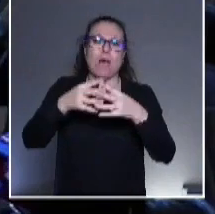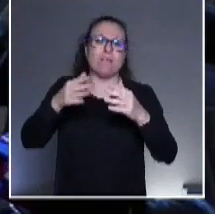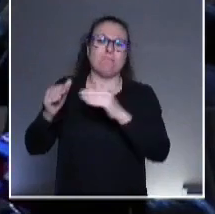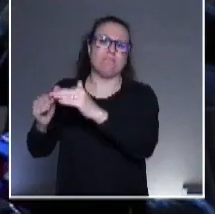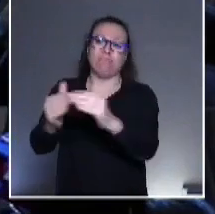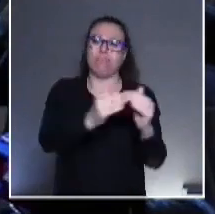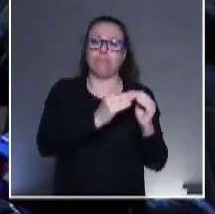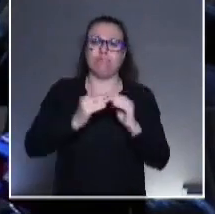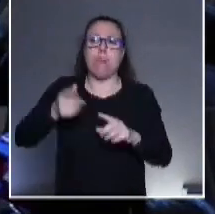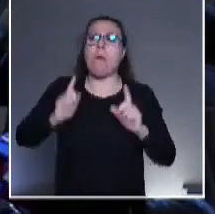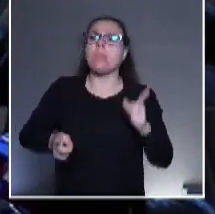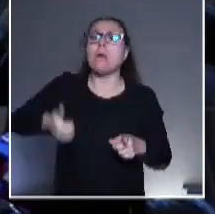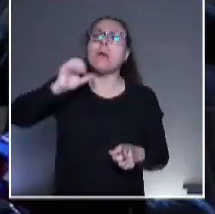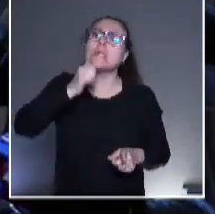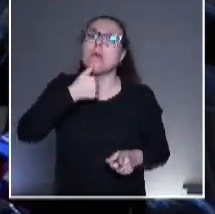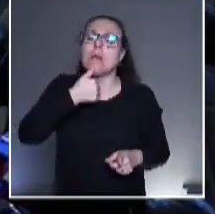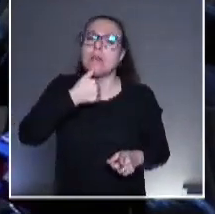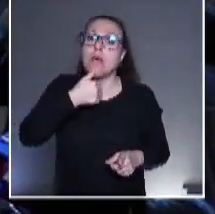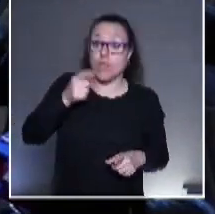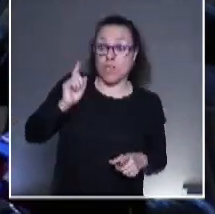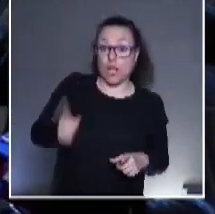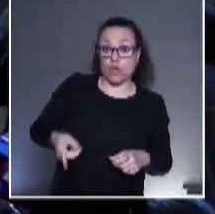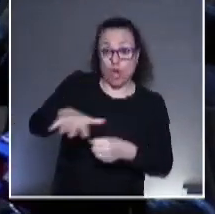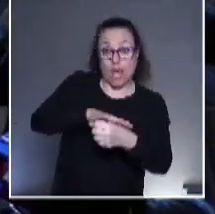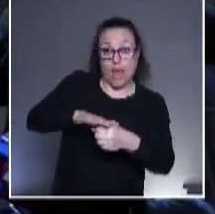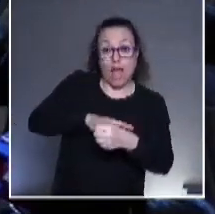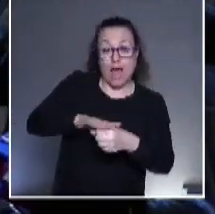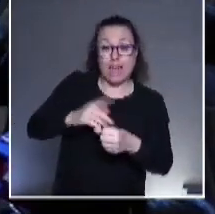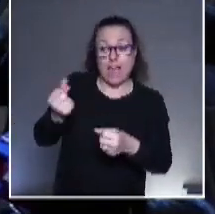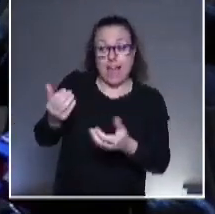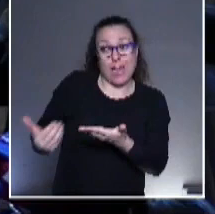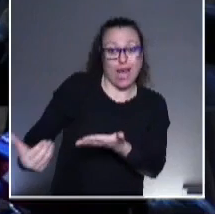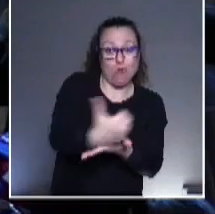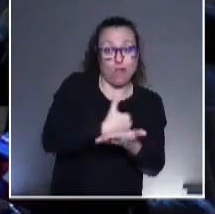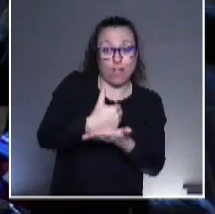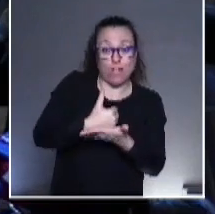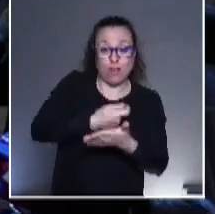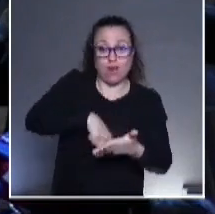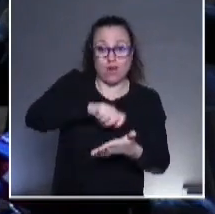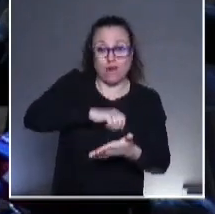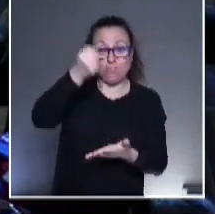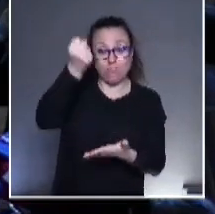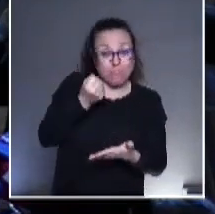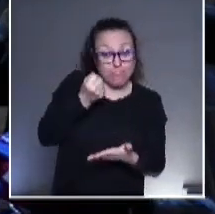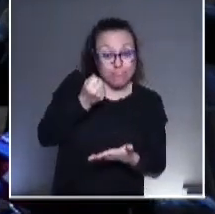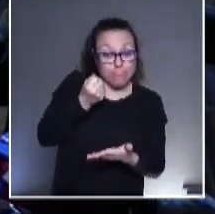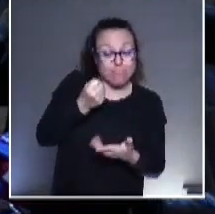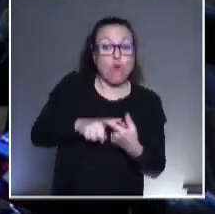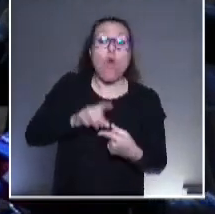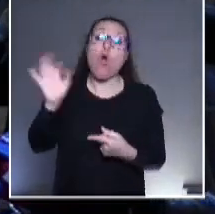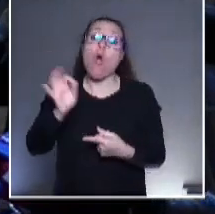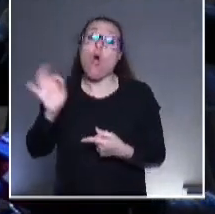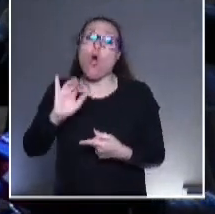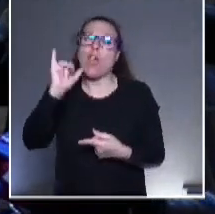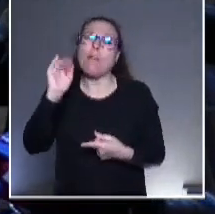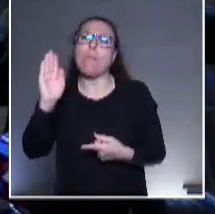manda más? ¿El director del área de recaudación de la Agencia Estatal de Administración Tributaria o la